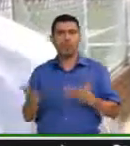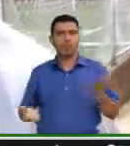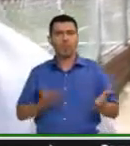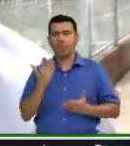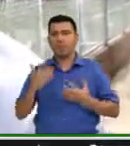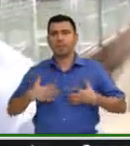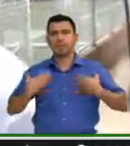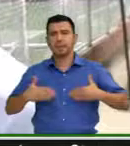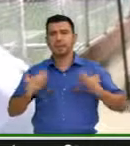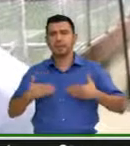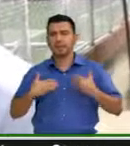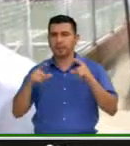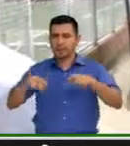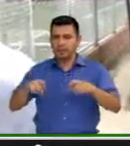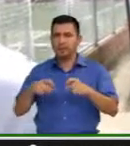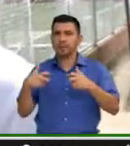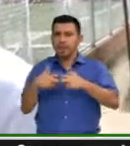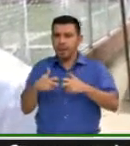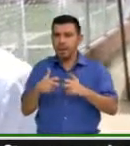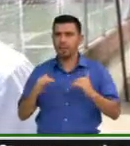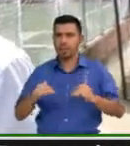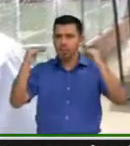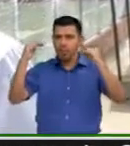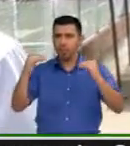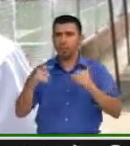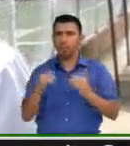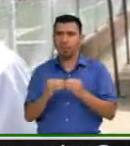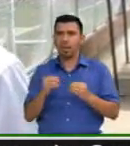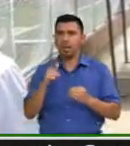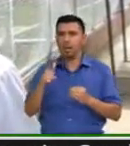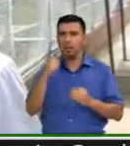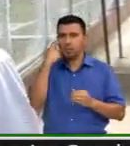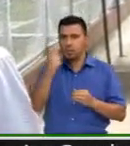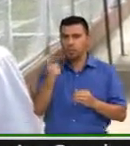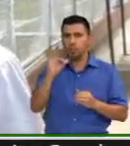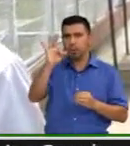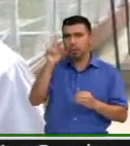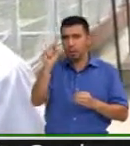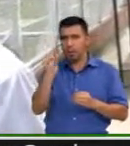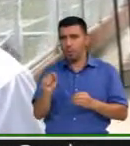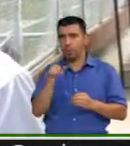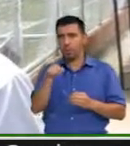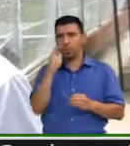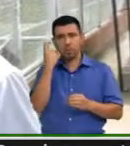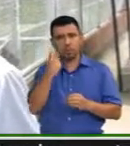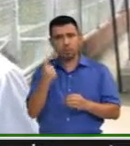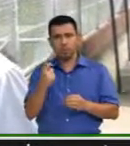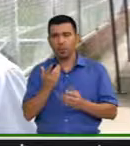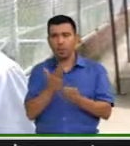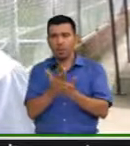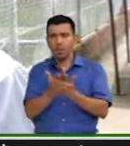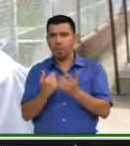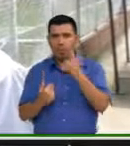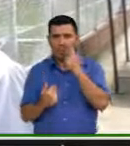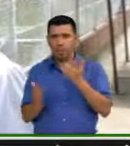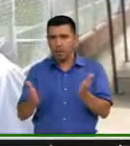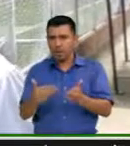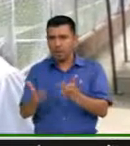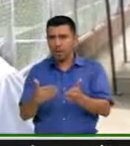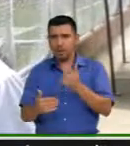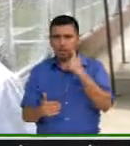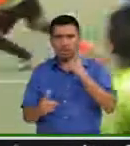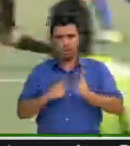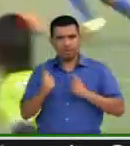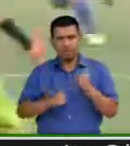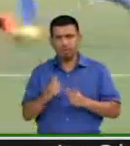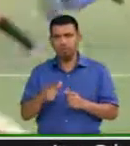partido que tenemos que ir a buscarlo allá busca las 3.10 quiera ahí y bueno más realidades a proponer y ya seguir ahí peleando